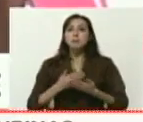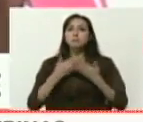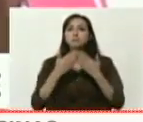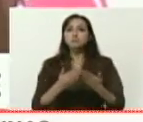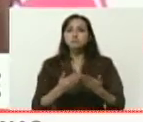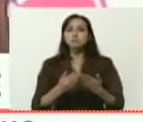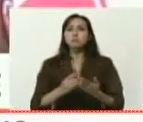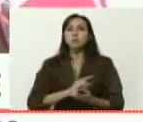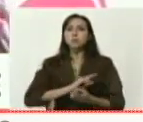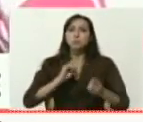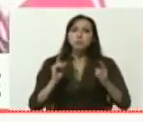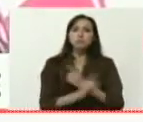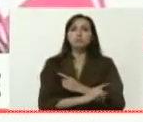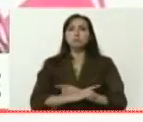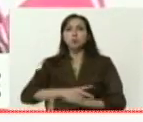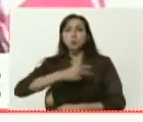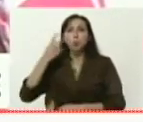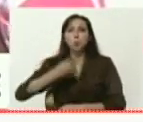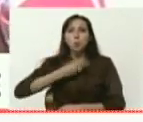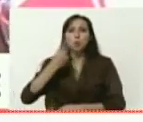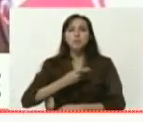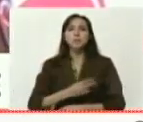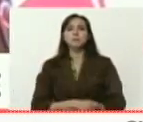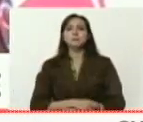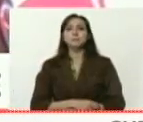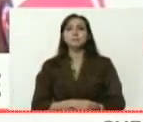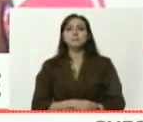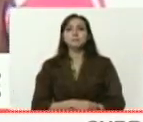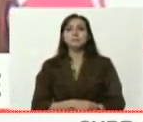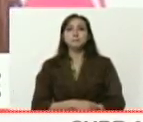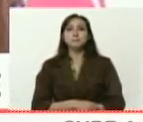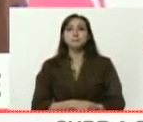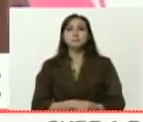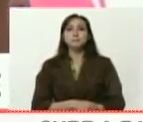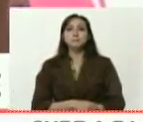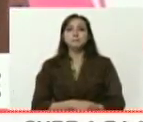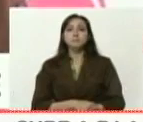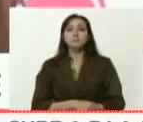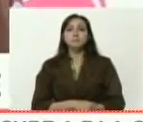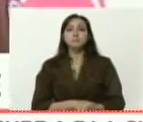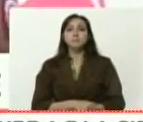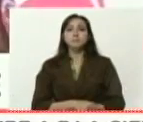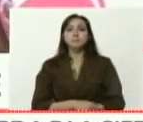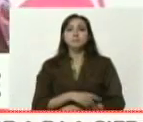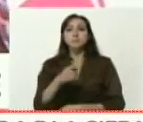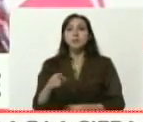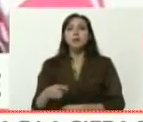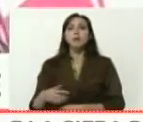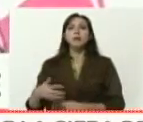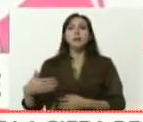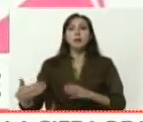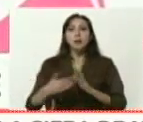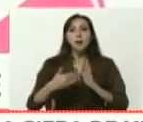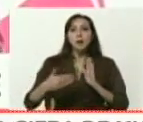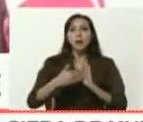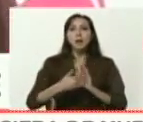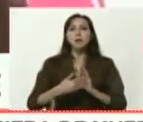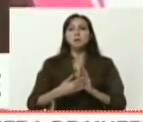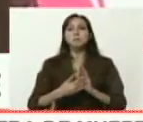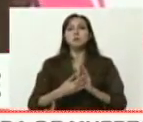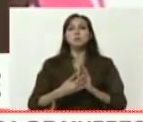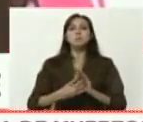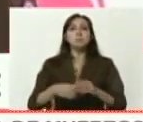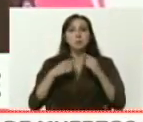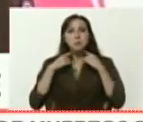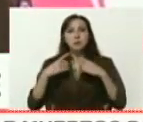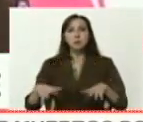que terminó en el desmoronamiento del régimen representativo impuesto a mocha y trocha por esa Cuarta